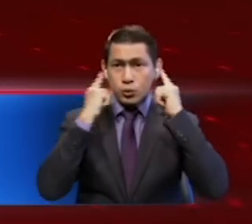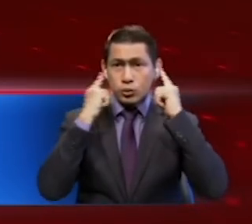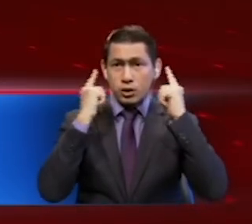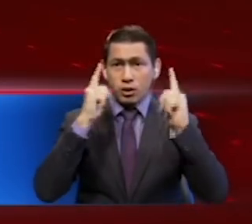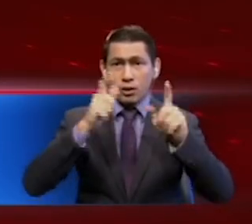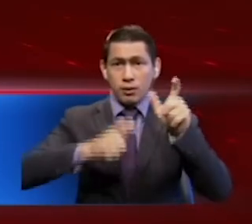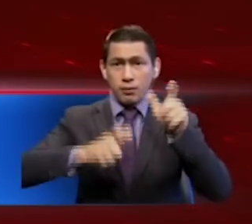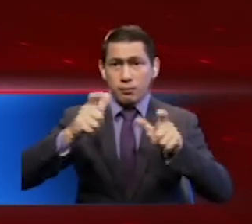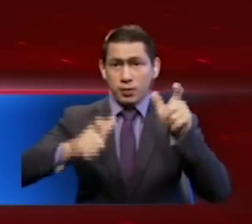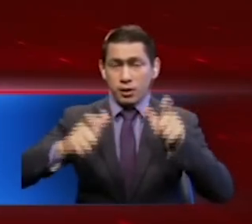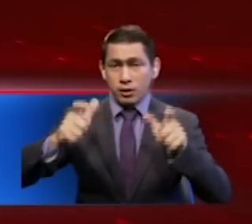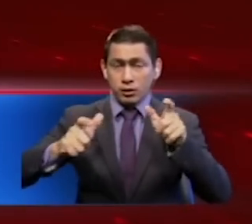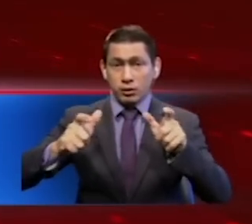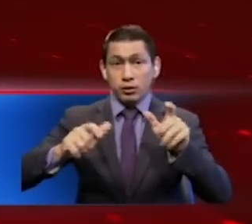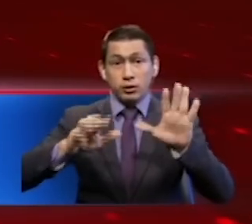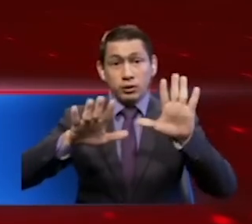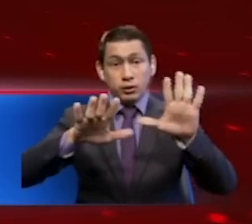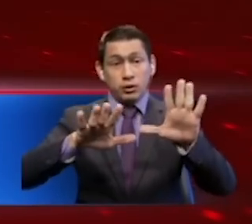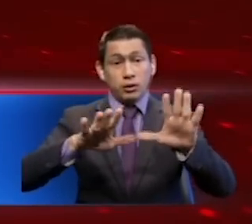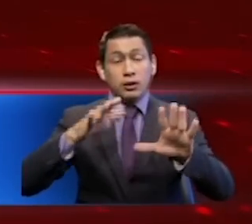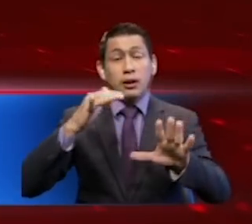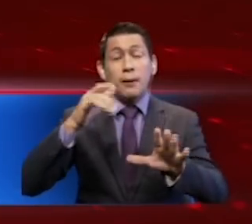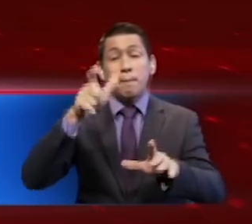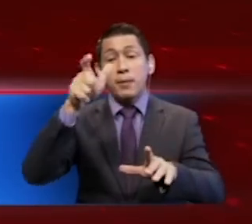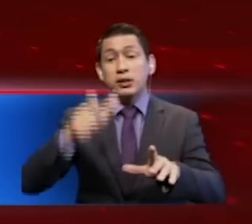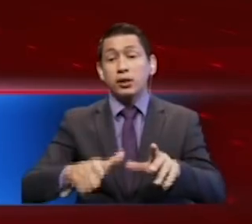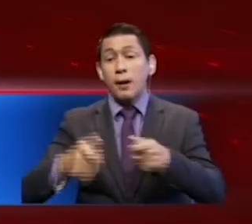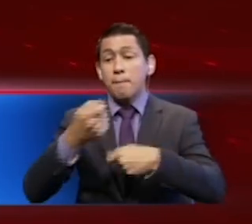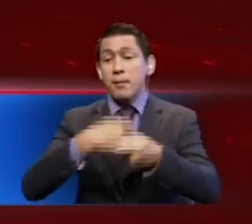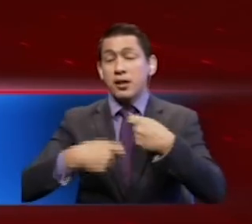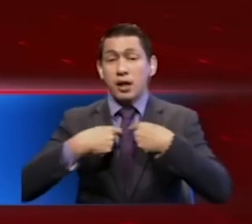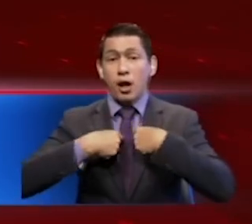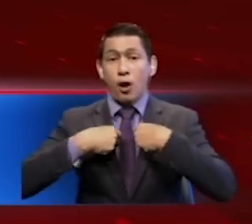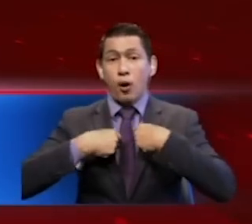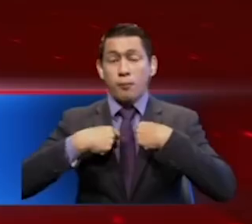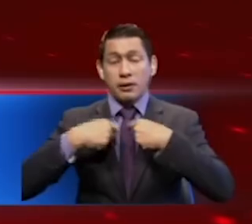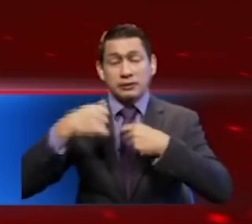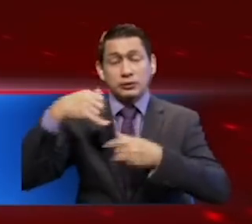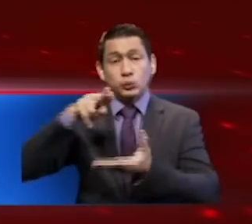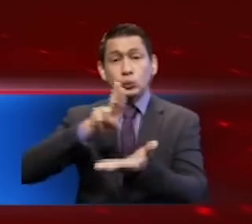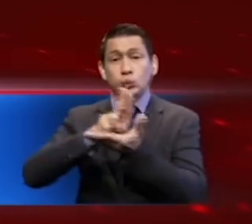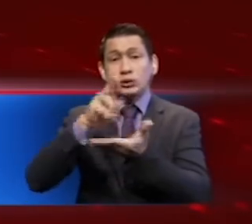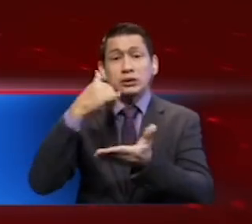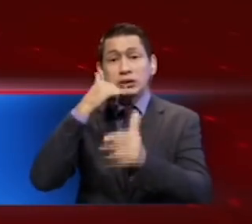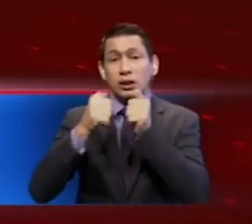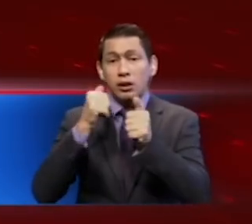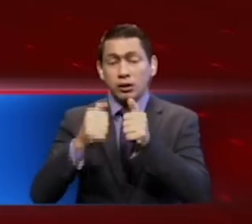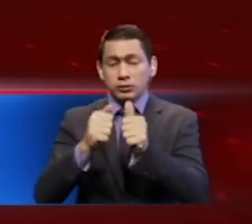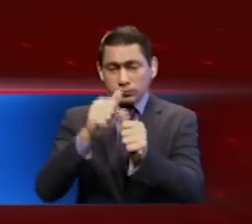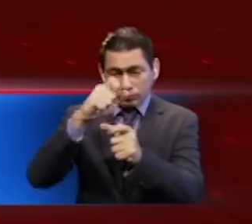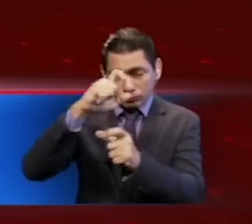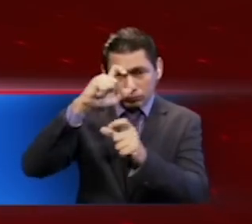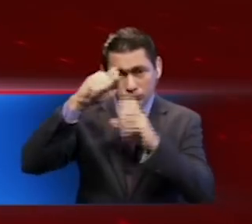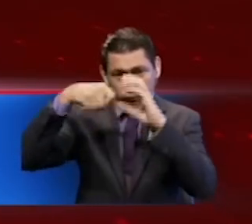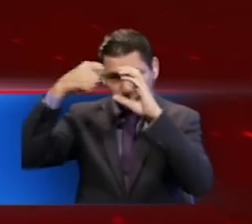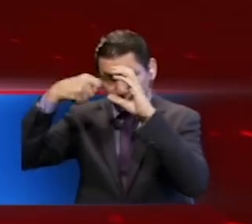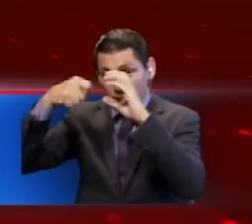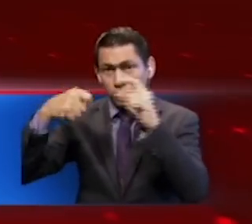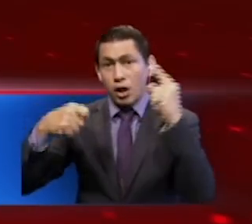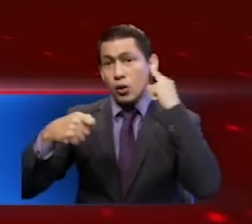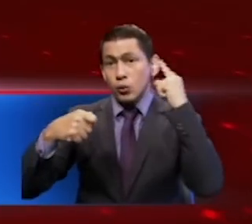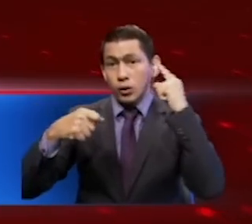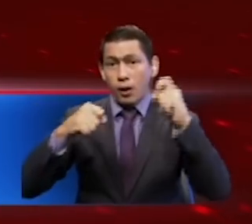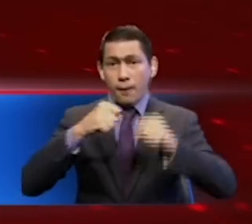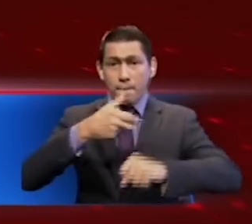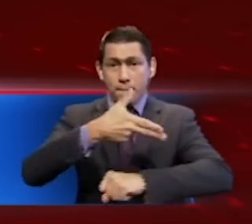transmisión en vivo vendiendo ropa por internet cuando se consumó el atentado. Aunque los sicarios ingresaron al inmueble para rematar a